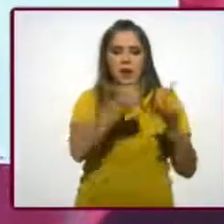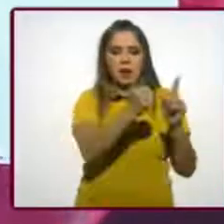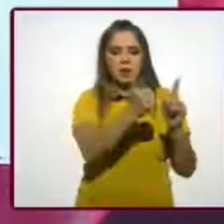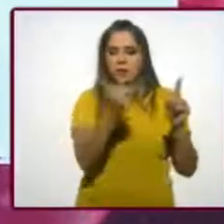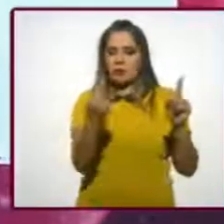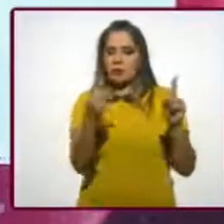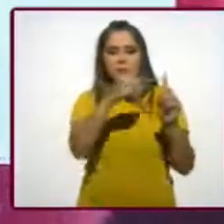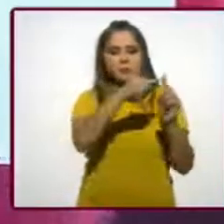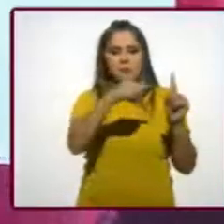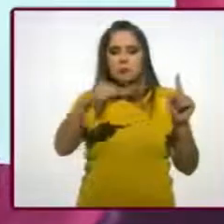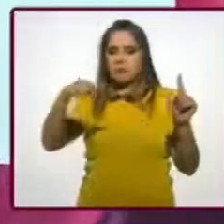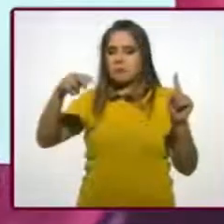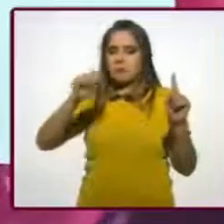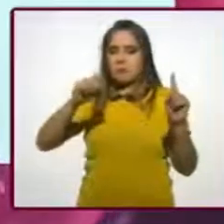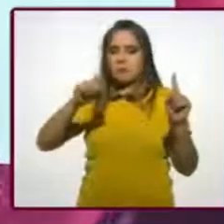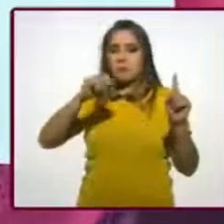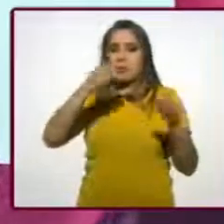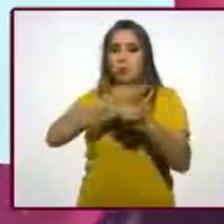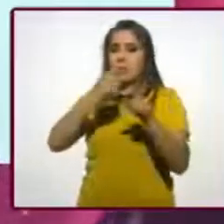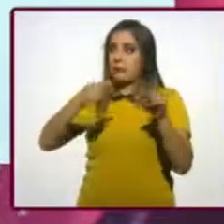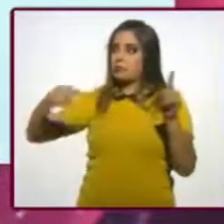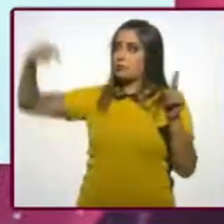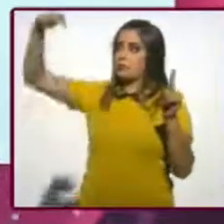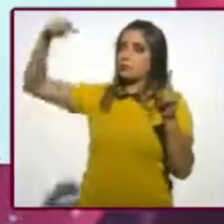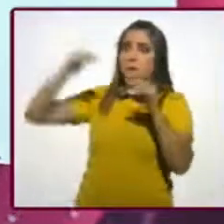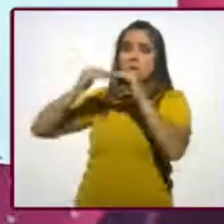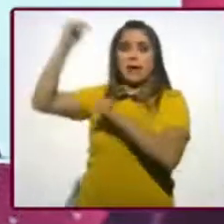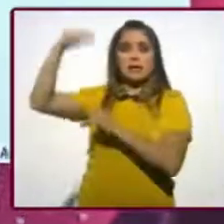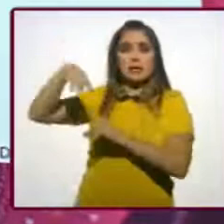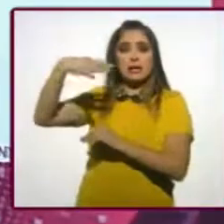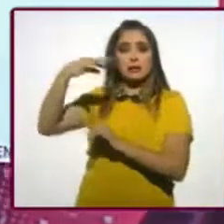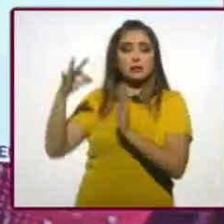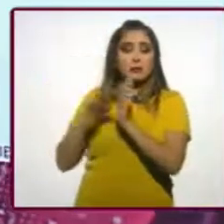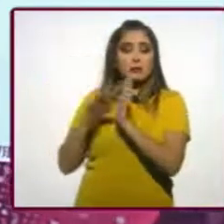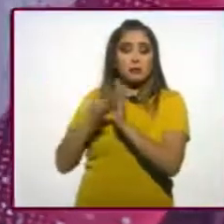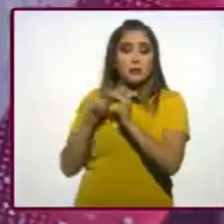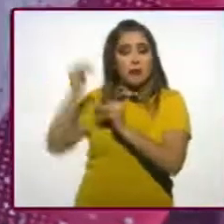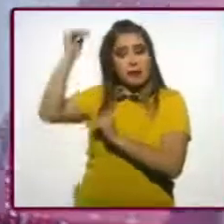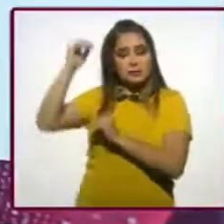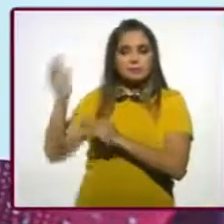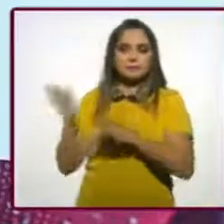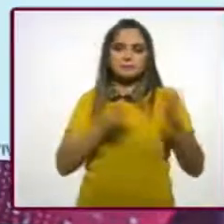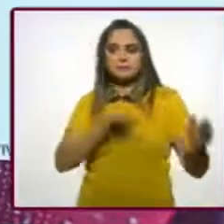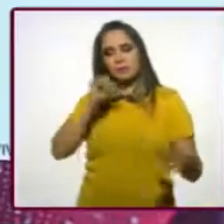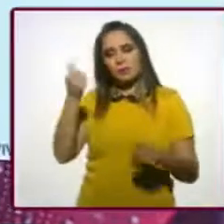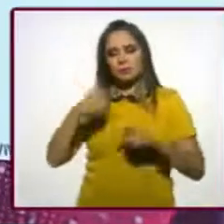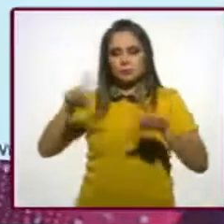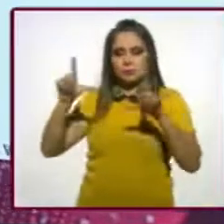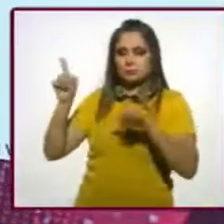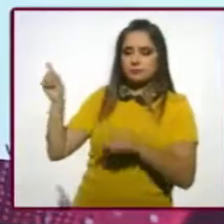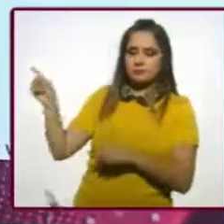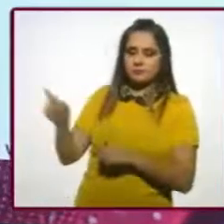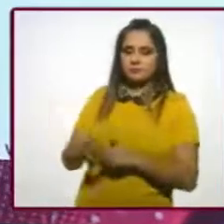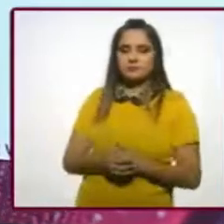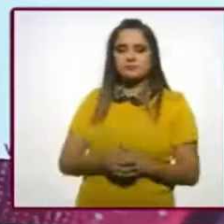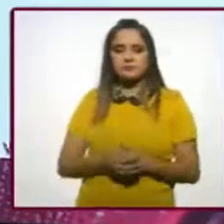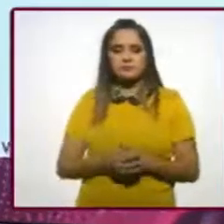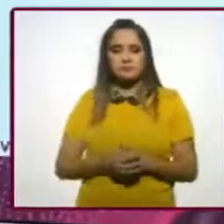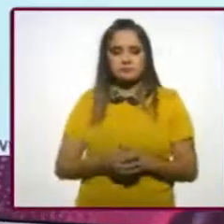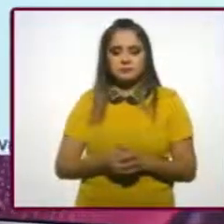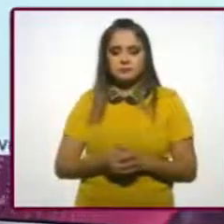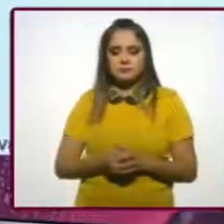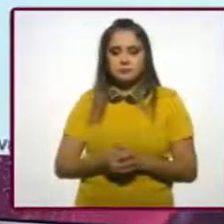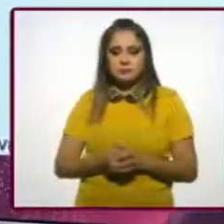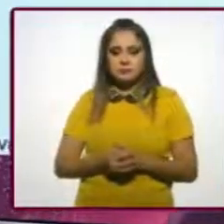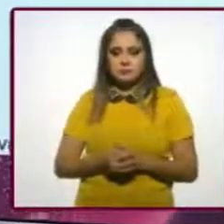a noviembre, y vemos estos 14 puntos. Siguiente gráfico, veremos que no es nada más un tema